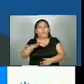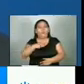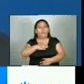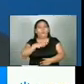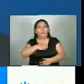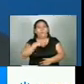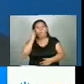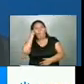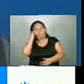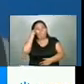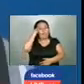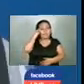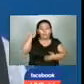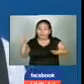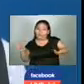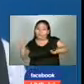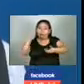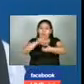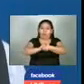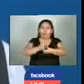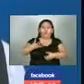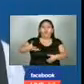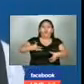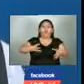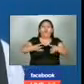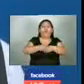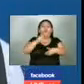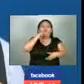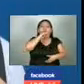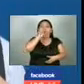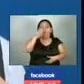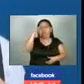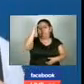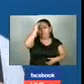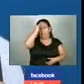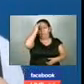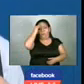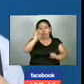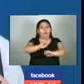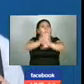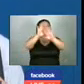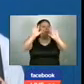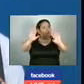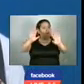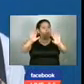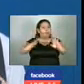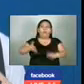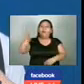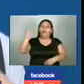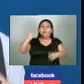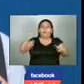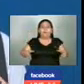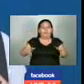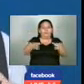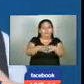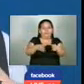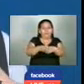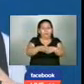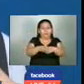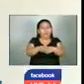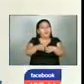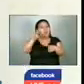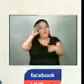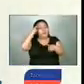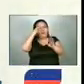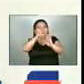tipo de posibilidad de una coalición. Creo que somos de los partidos con mayor claridad en ese sentido a partir de la última convención nacional que nos dio un